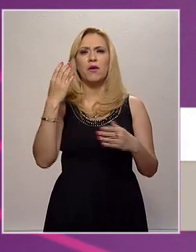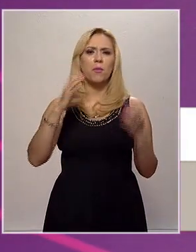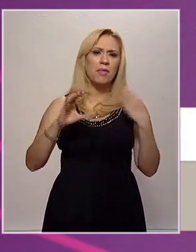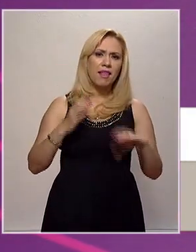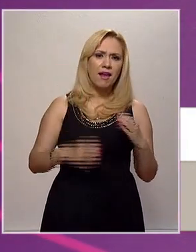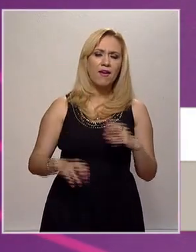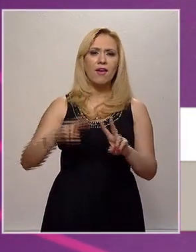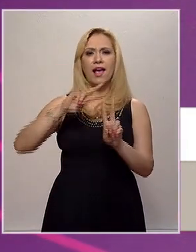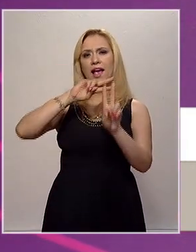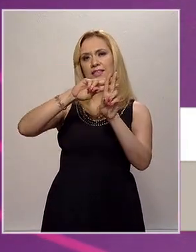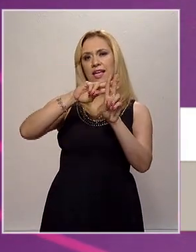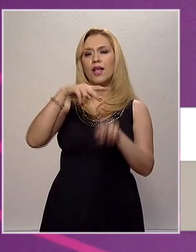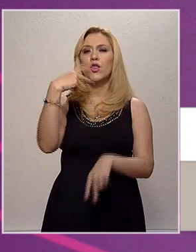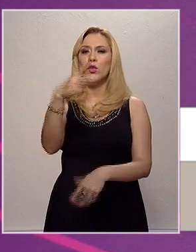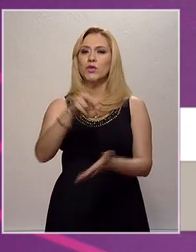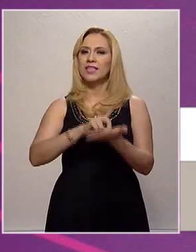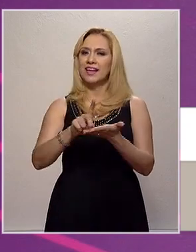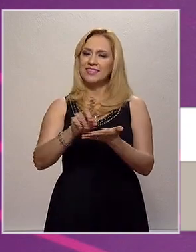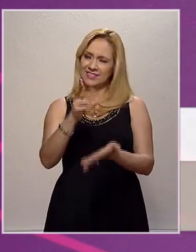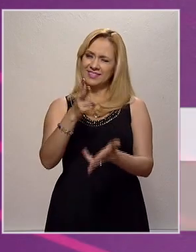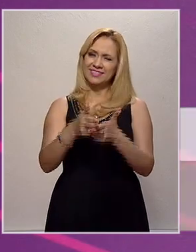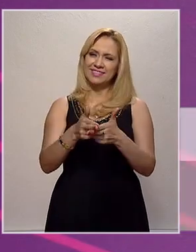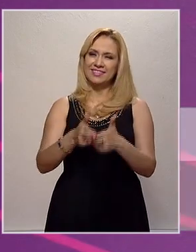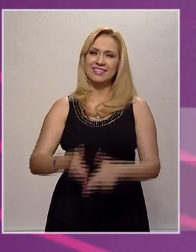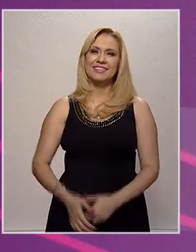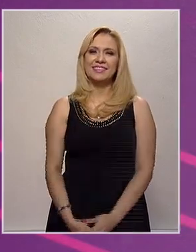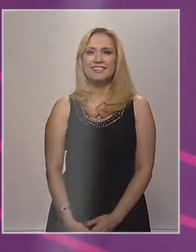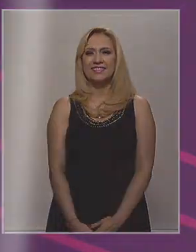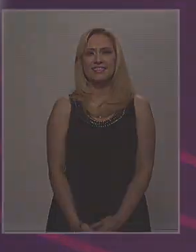a #TusDerechos. Ya volvemos.